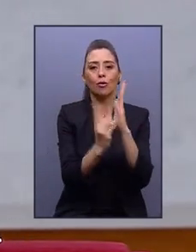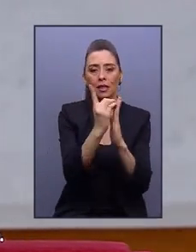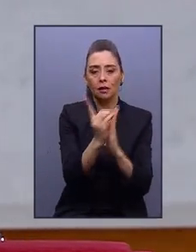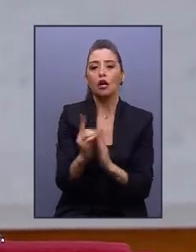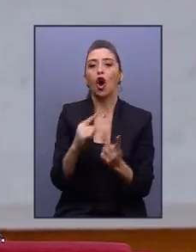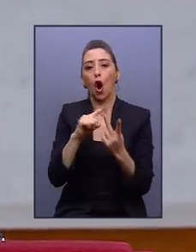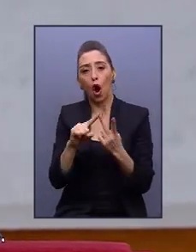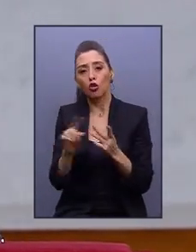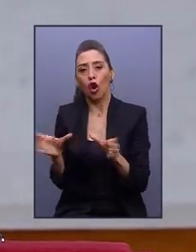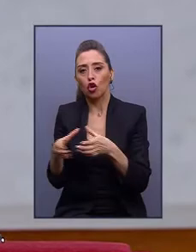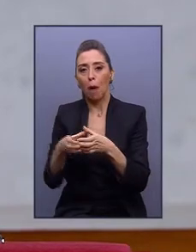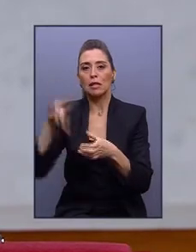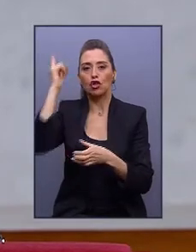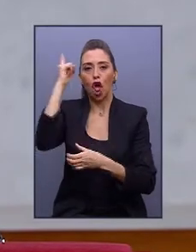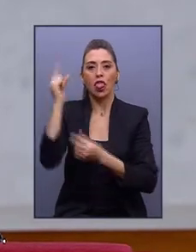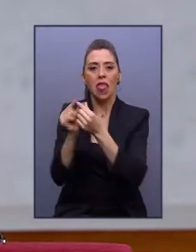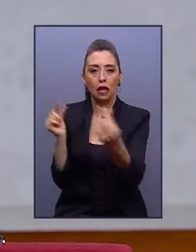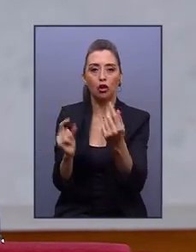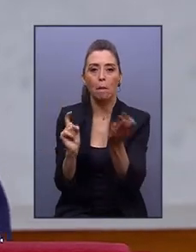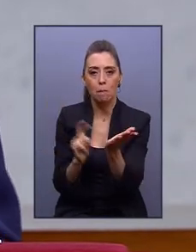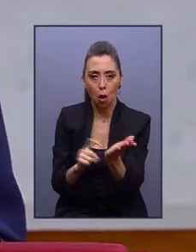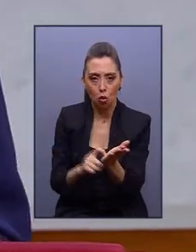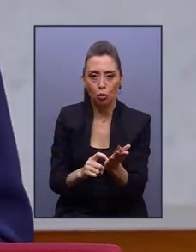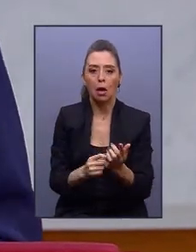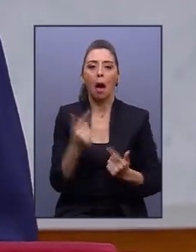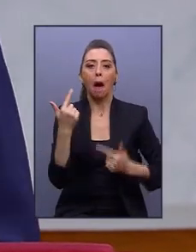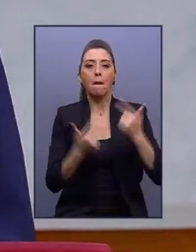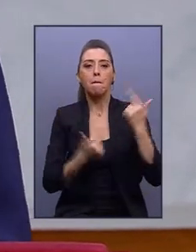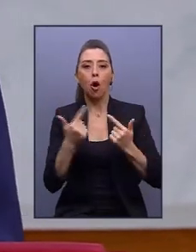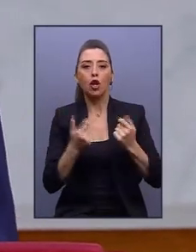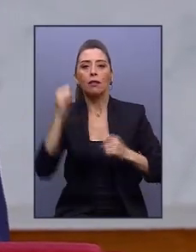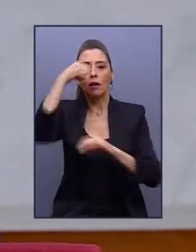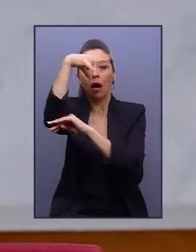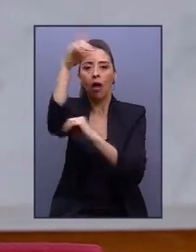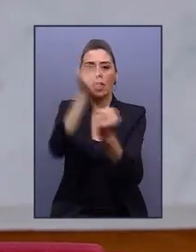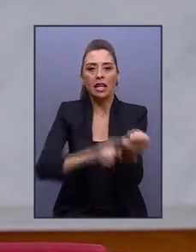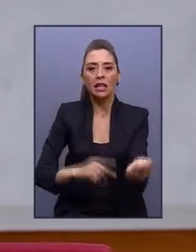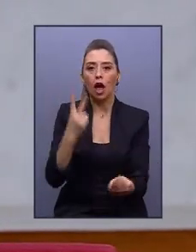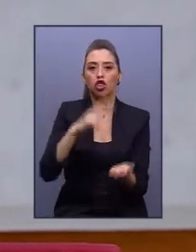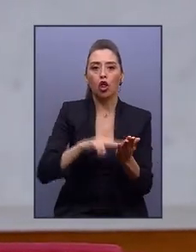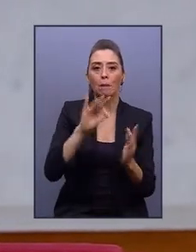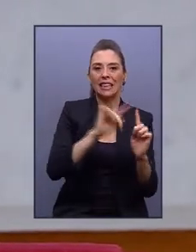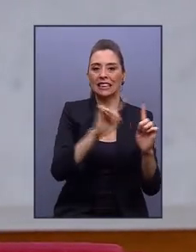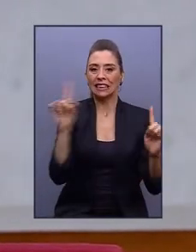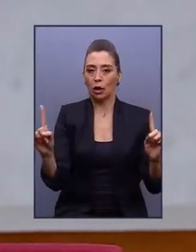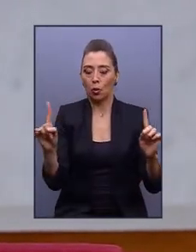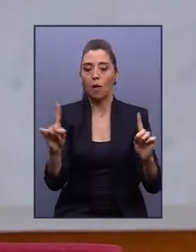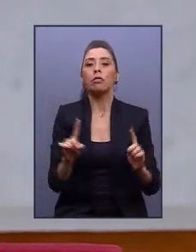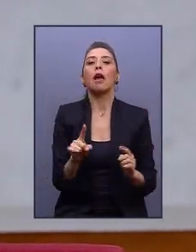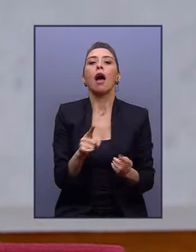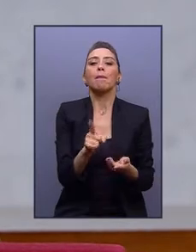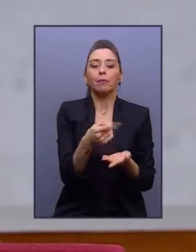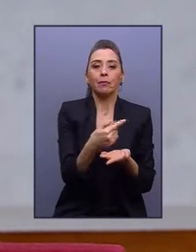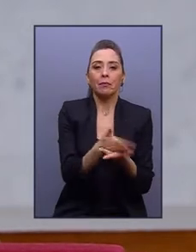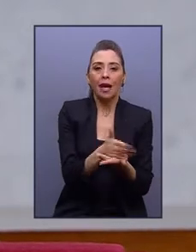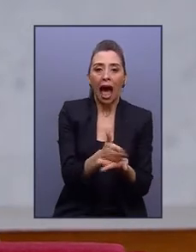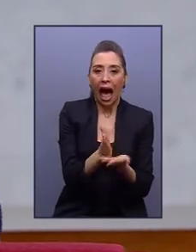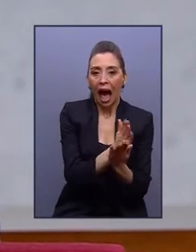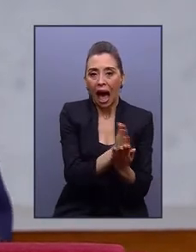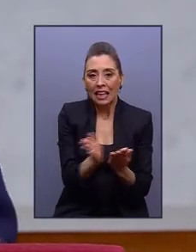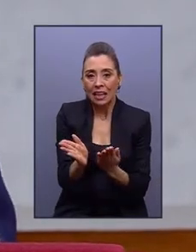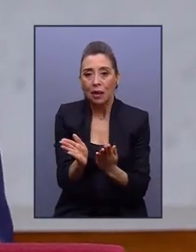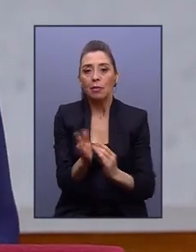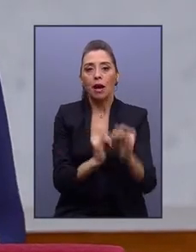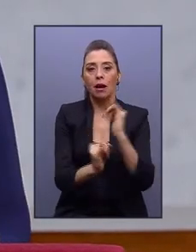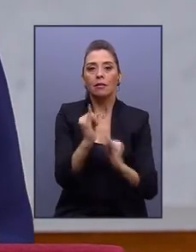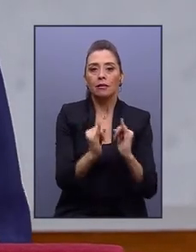Comisión Nacional de Productividad, la Política Energía 2050 o la Agenda Digital 2020. Quiero agradecer a todos